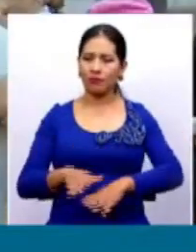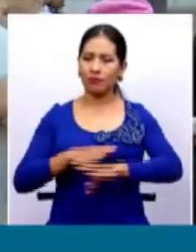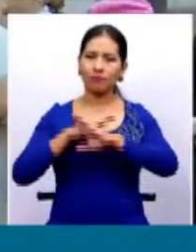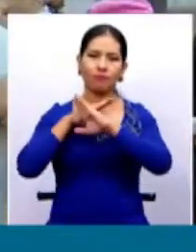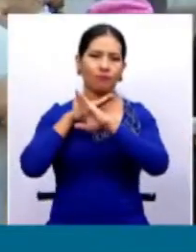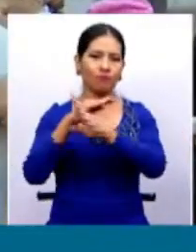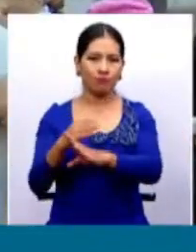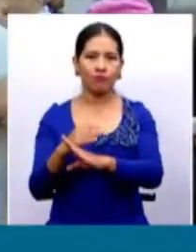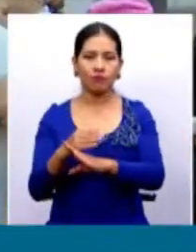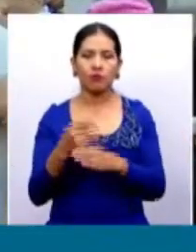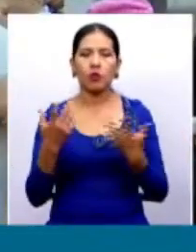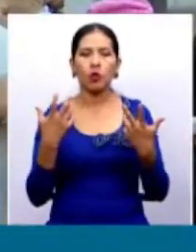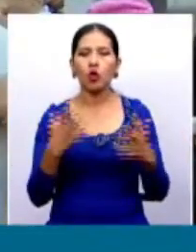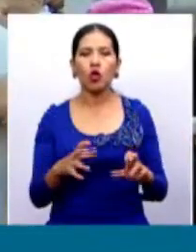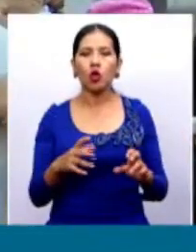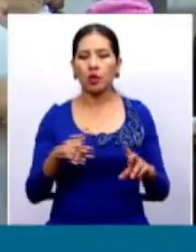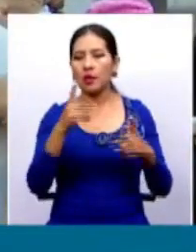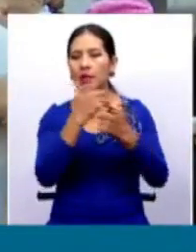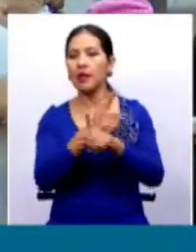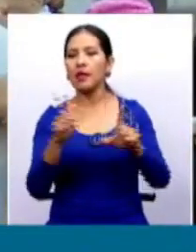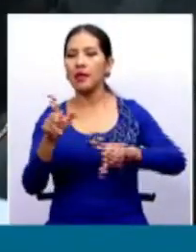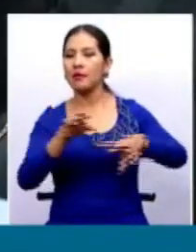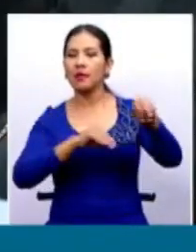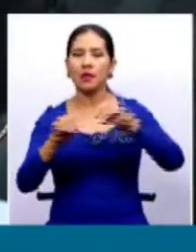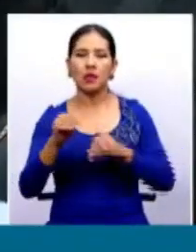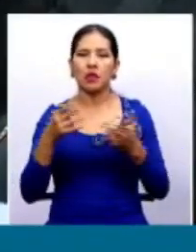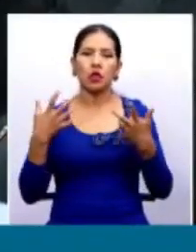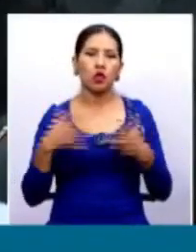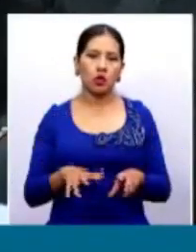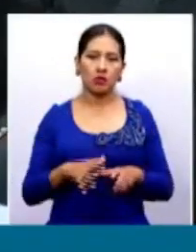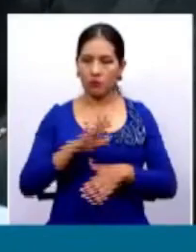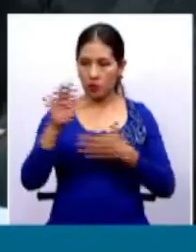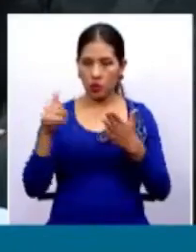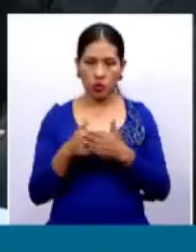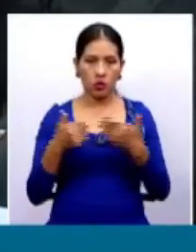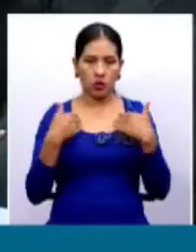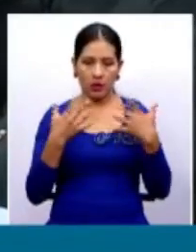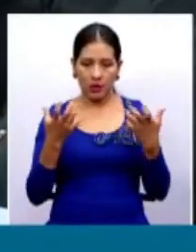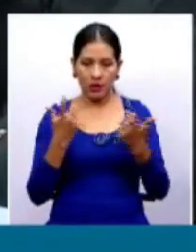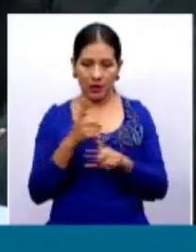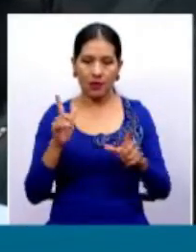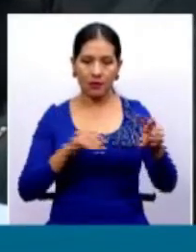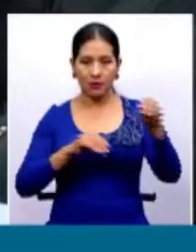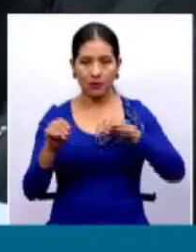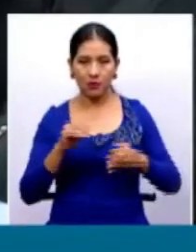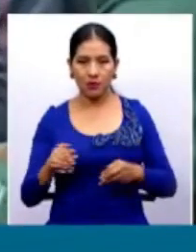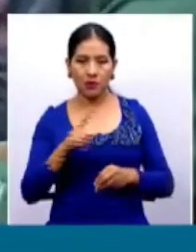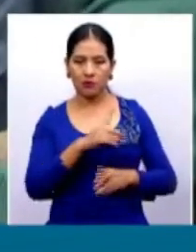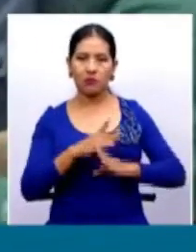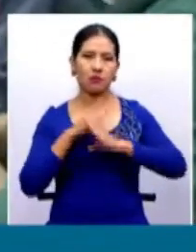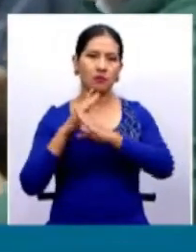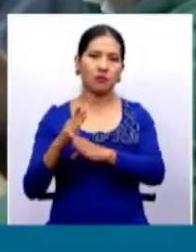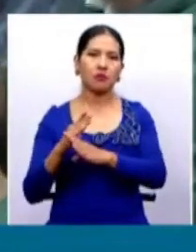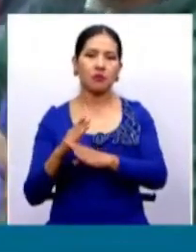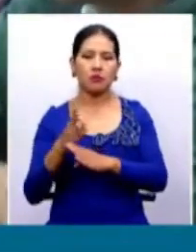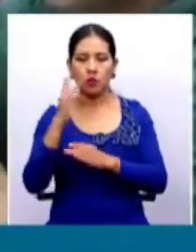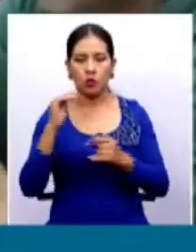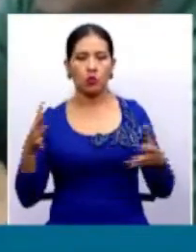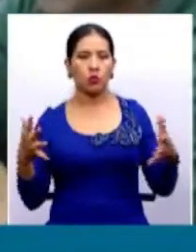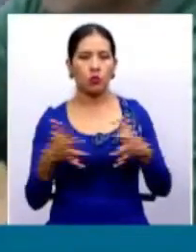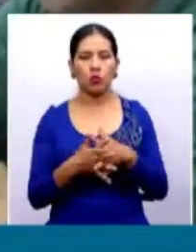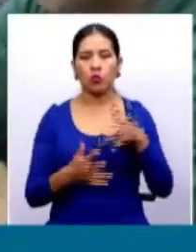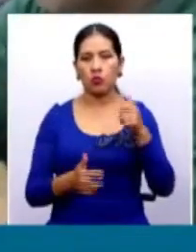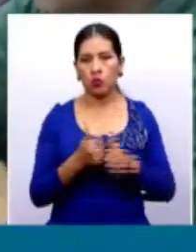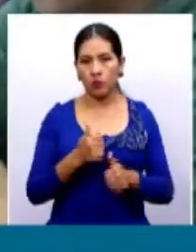impedir la libre circulación todos tenemos derecho a circular Lamentablemente ese tipo de